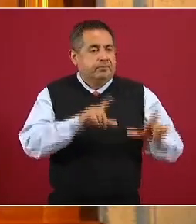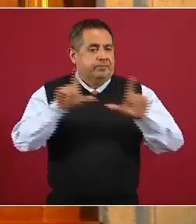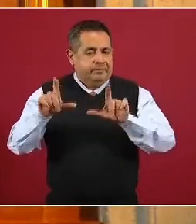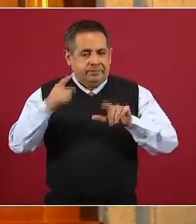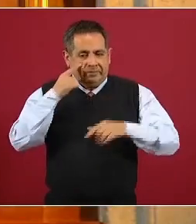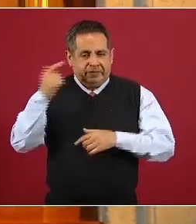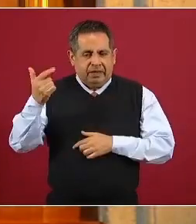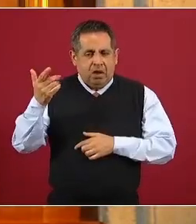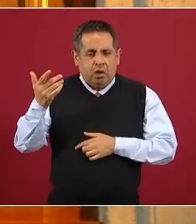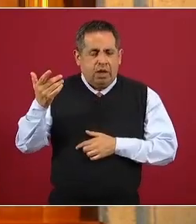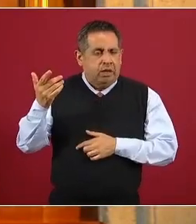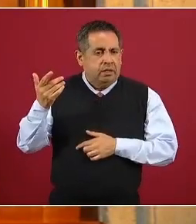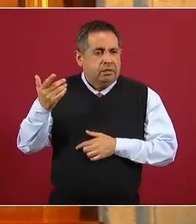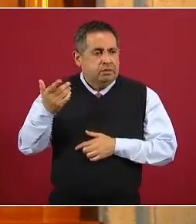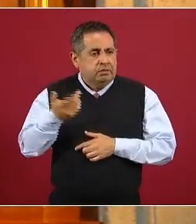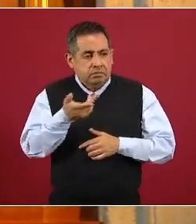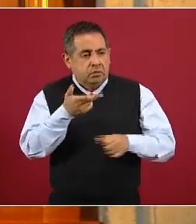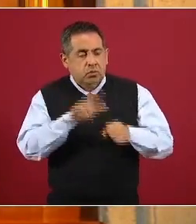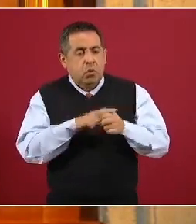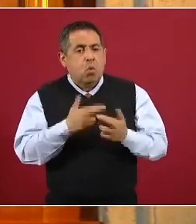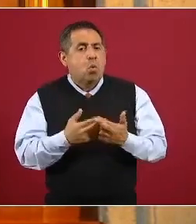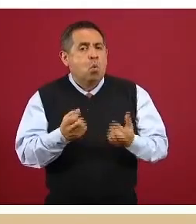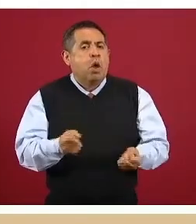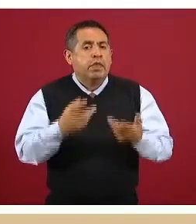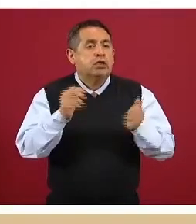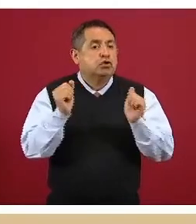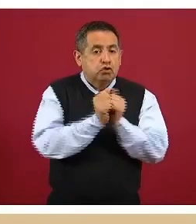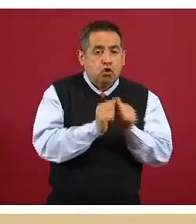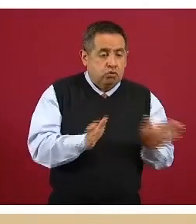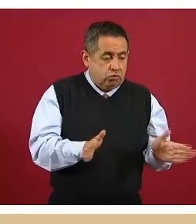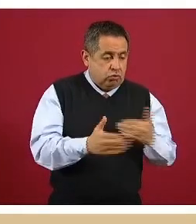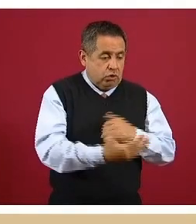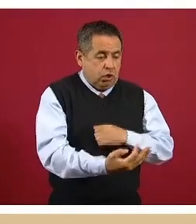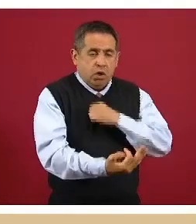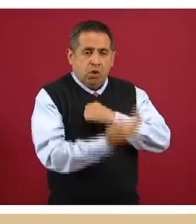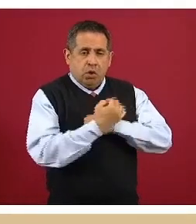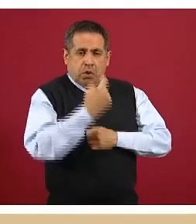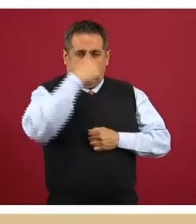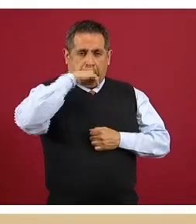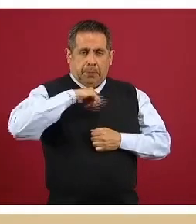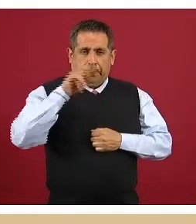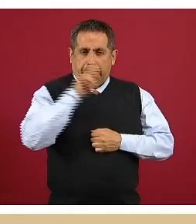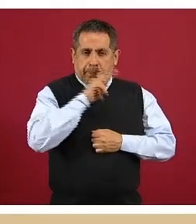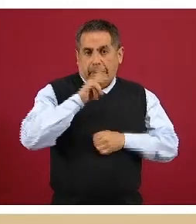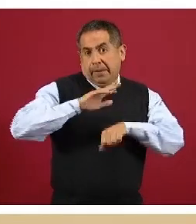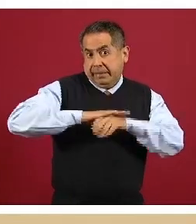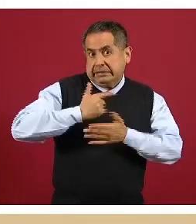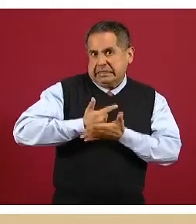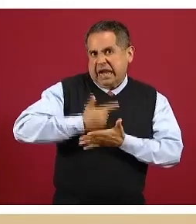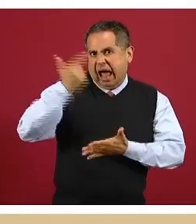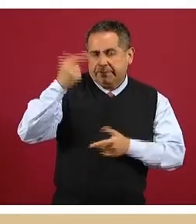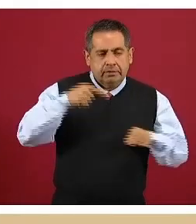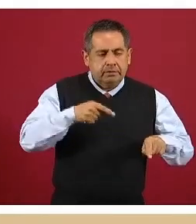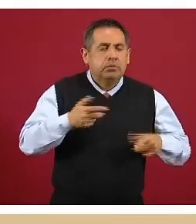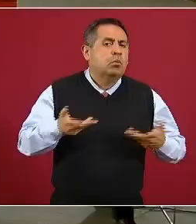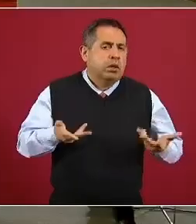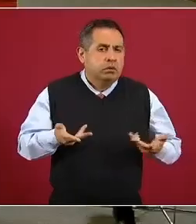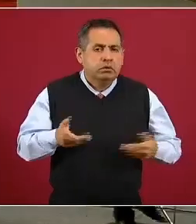vemos ocupación y disponibilidad de las camas con ventilador para los pacientes críticos, en donde aquí al menos